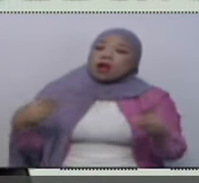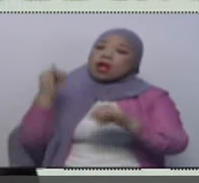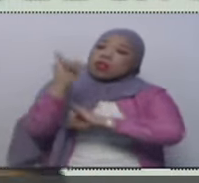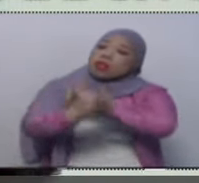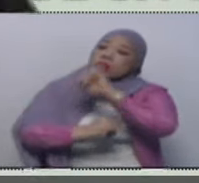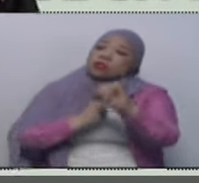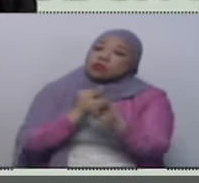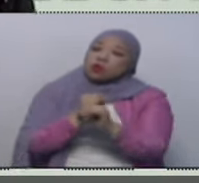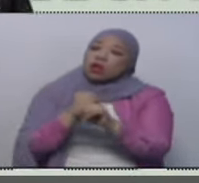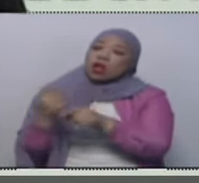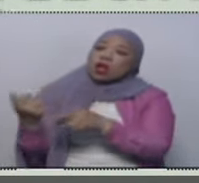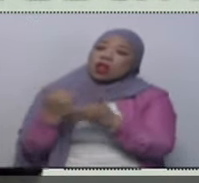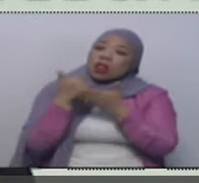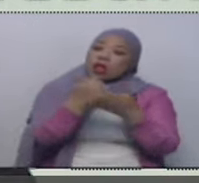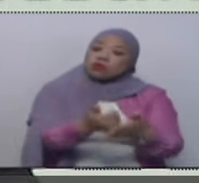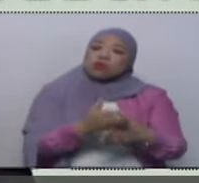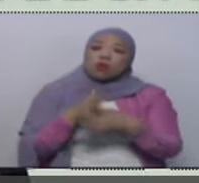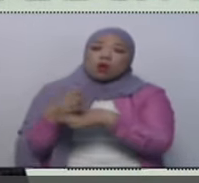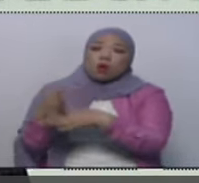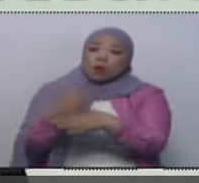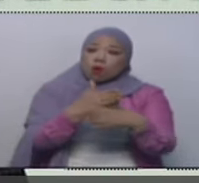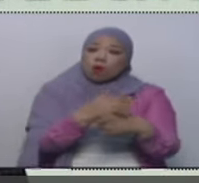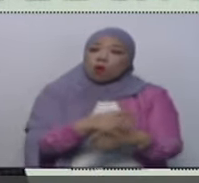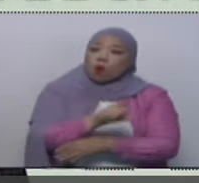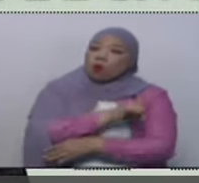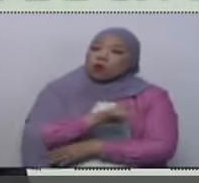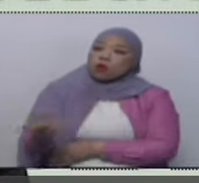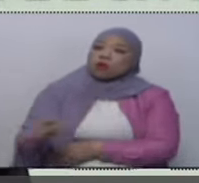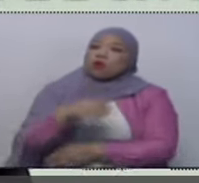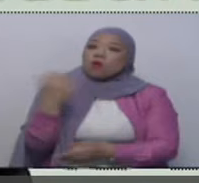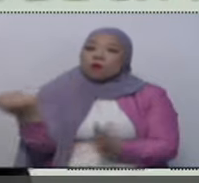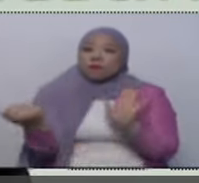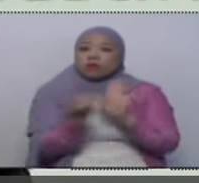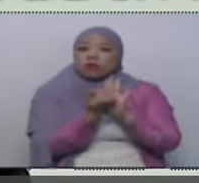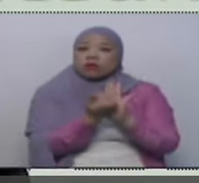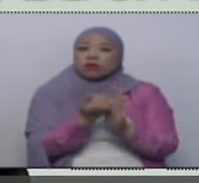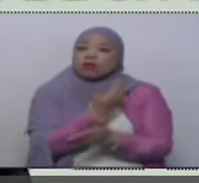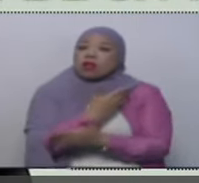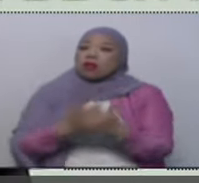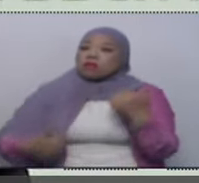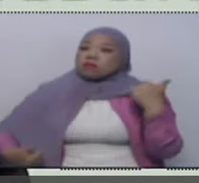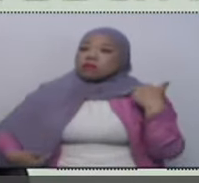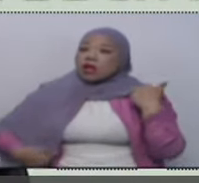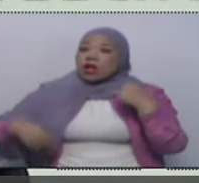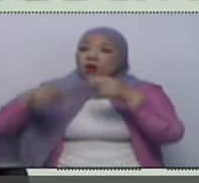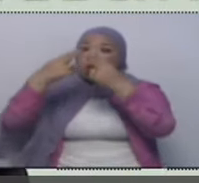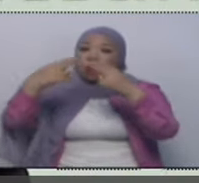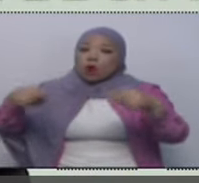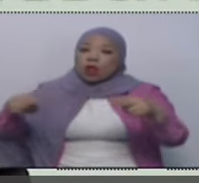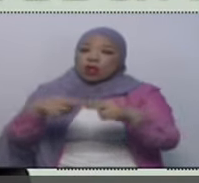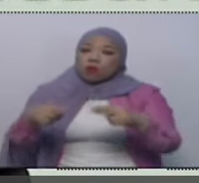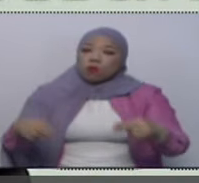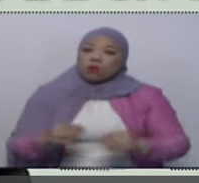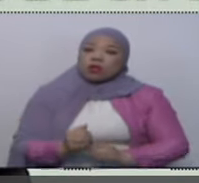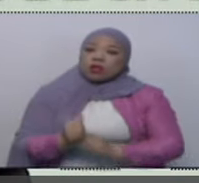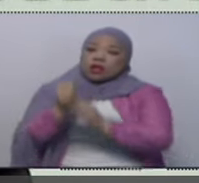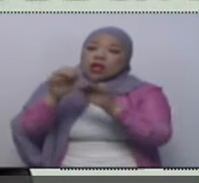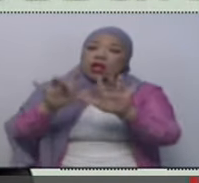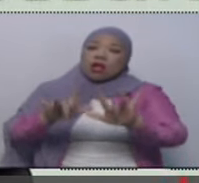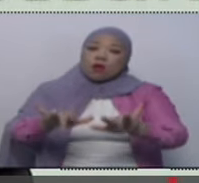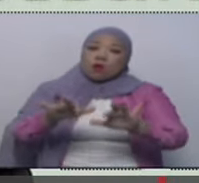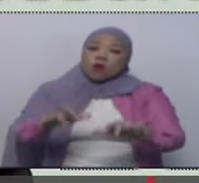internacional, desde allá ordenó al asesinato de Sayyid Hassan Nasrallah, el querido secretario general